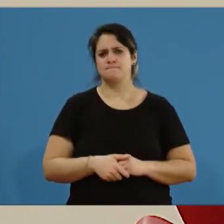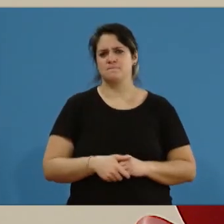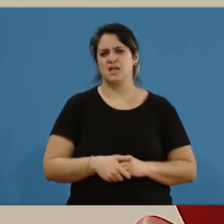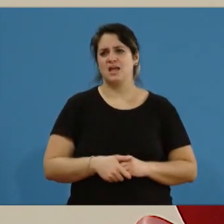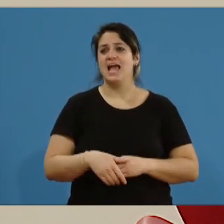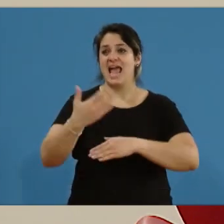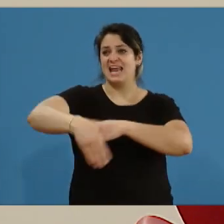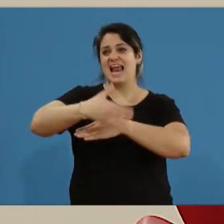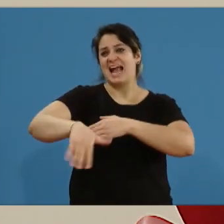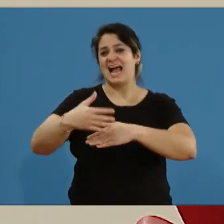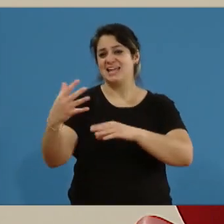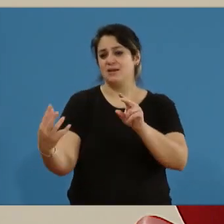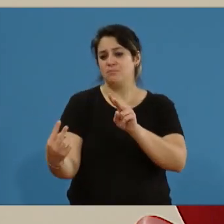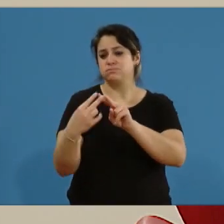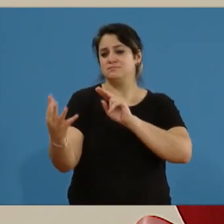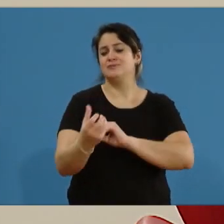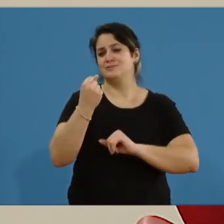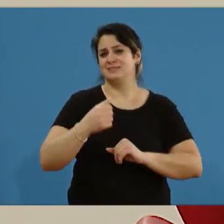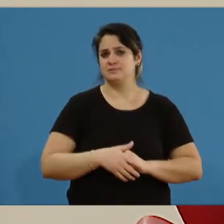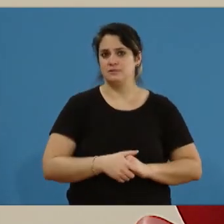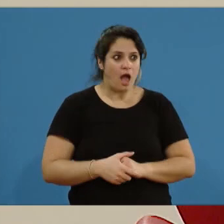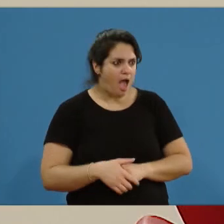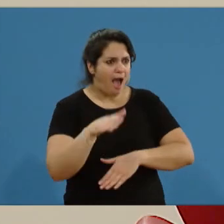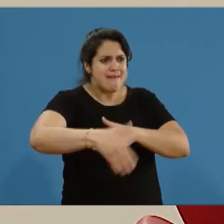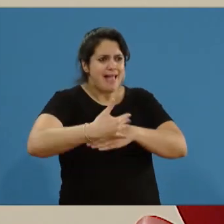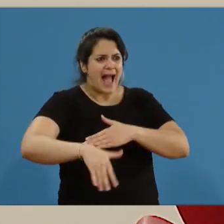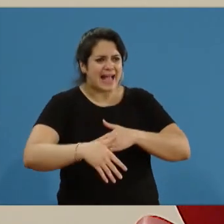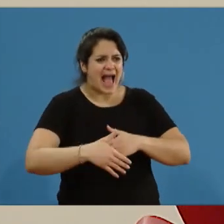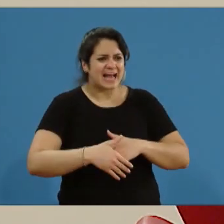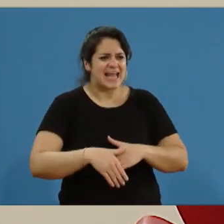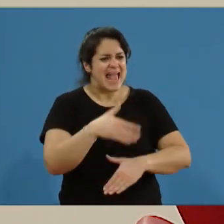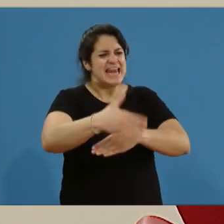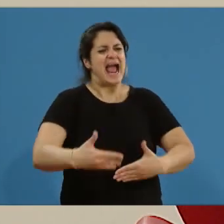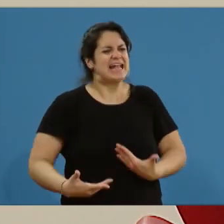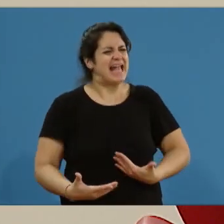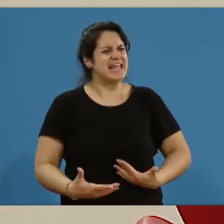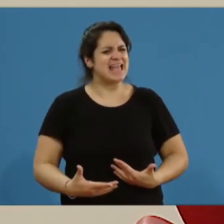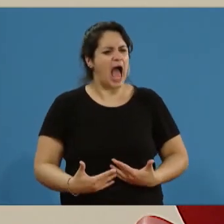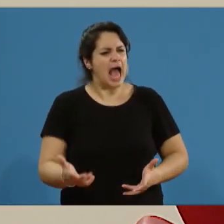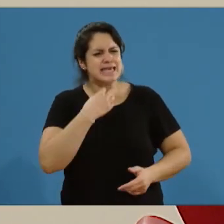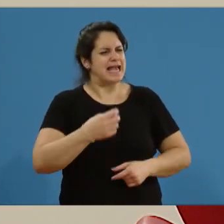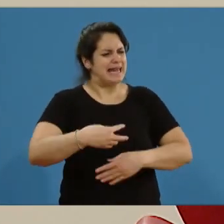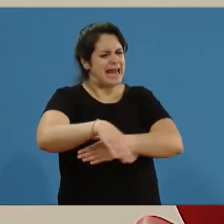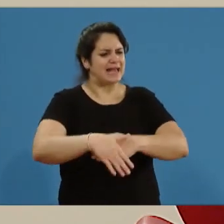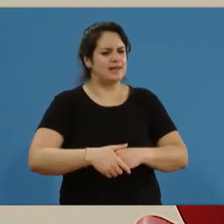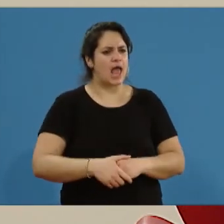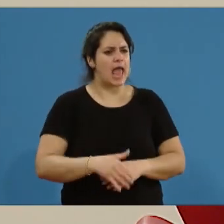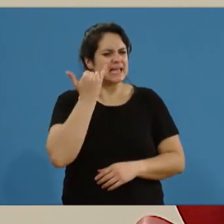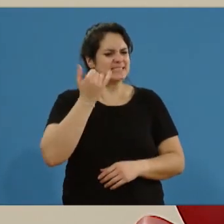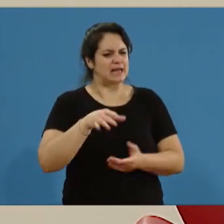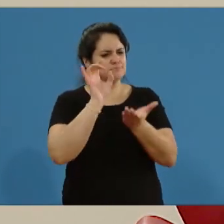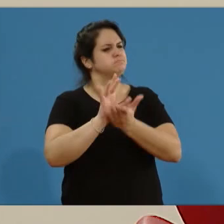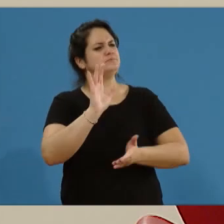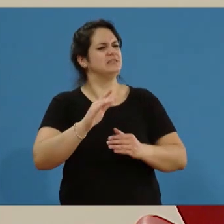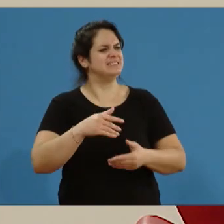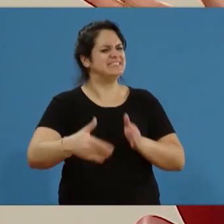Lo encontré en la calle. ¿En la calle? ¡En la calle, Natacha! Ya mismo lo sacás de la